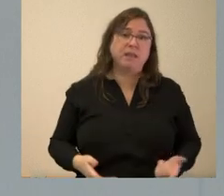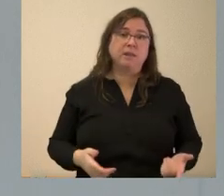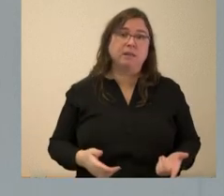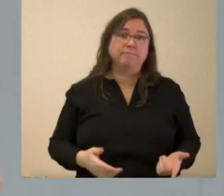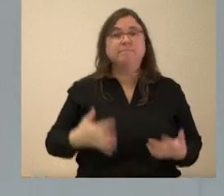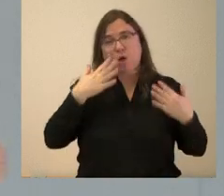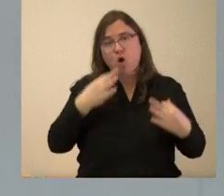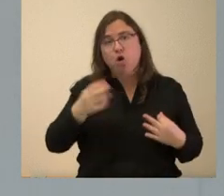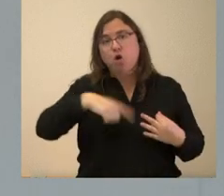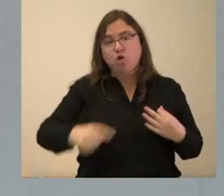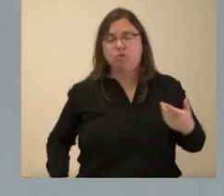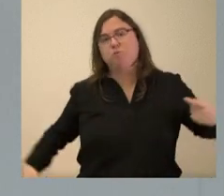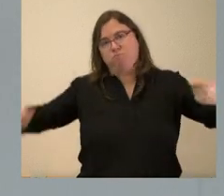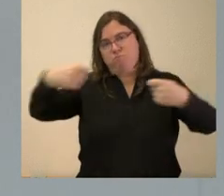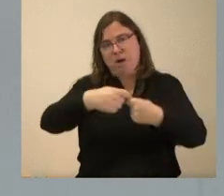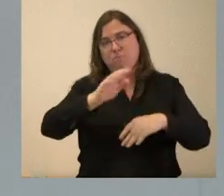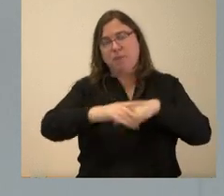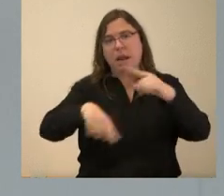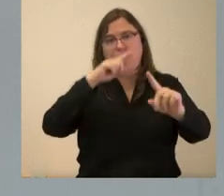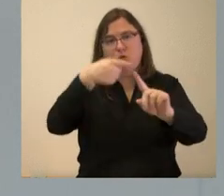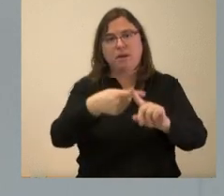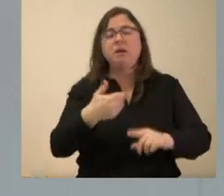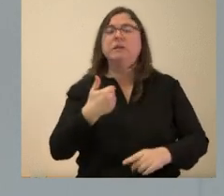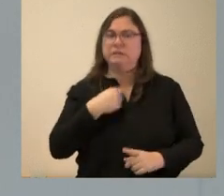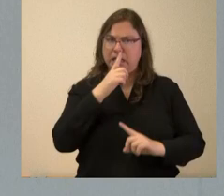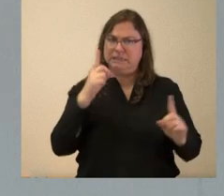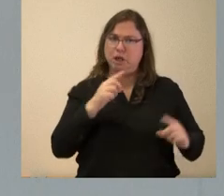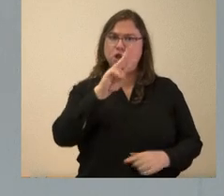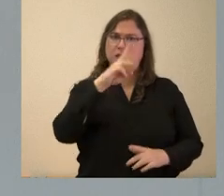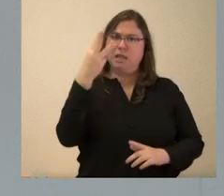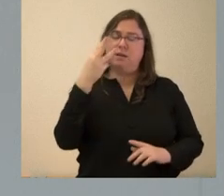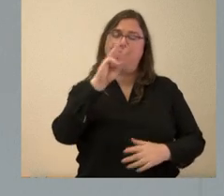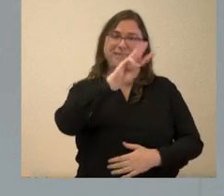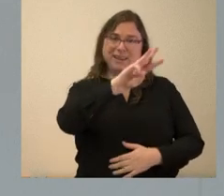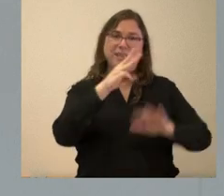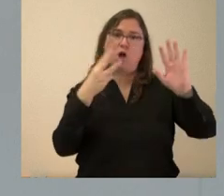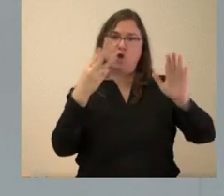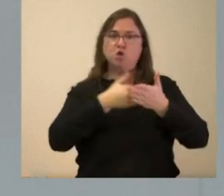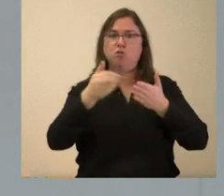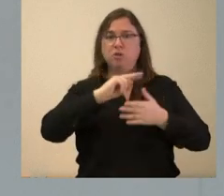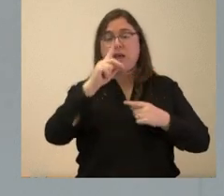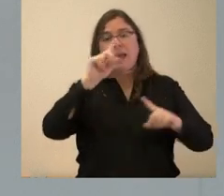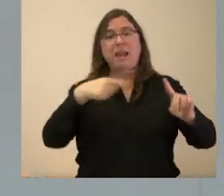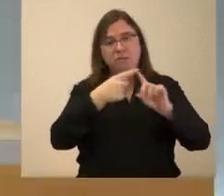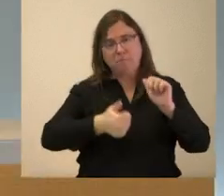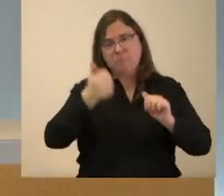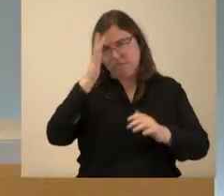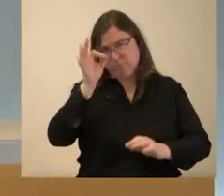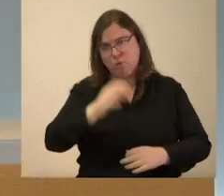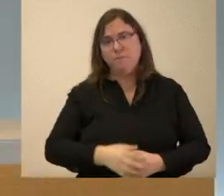lógicamente pondremos cantidades adicionales para el próximo ejercicio ya veníamos poniendo en este año 38 millones de euros las incrementaremos para el próximo año como es natural